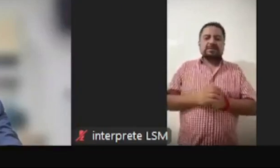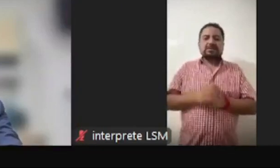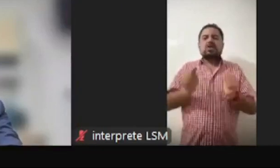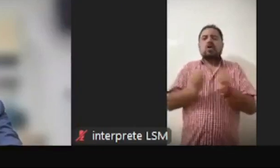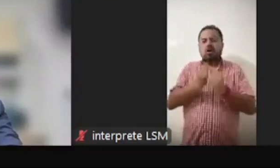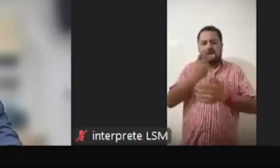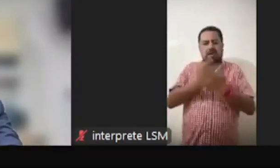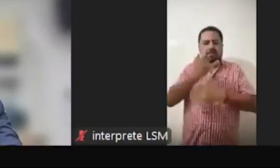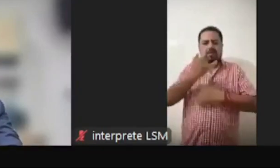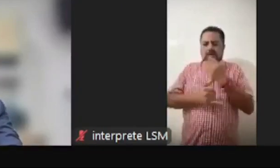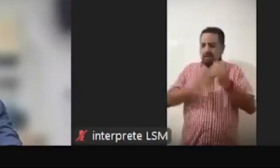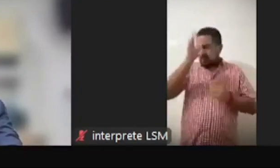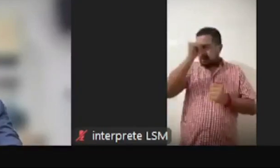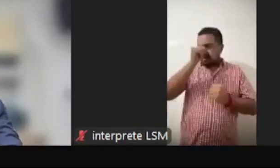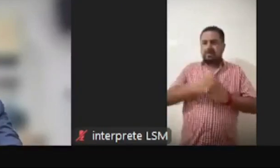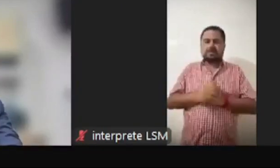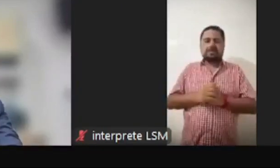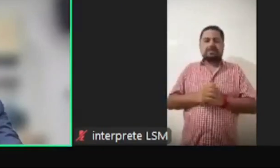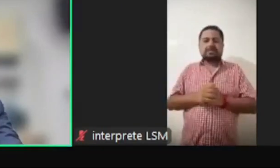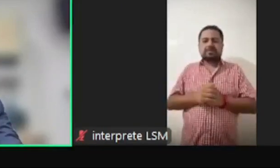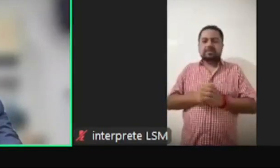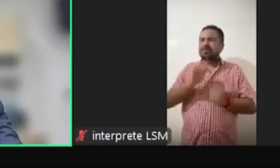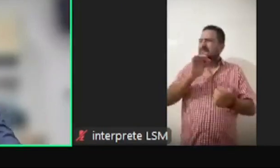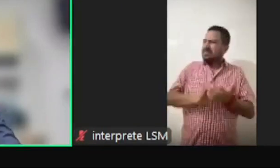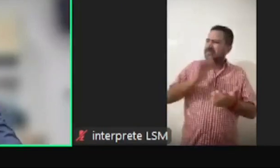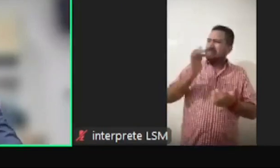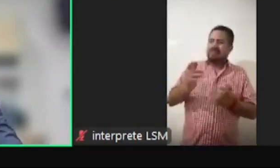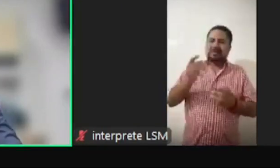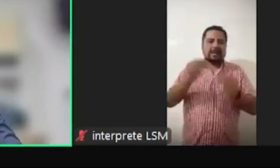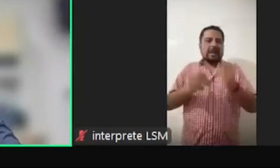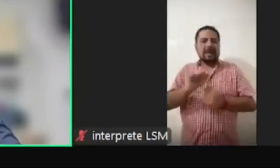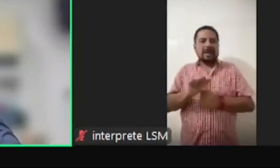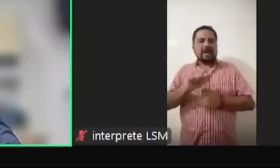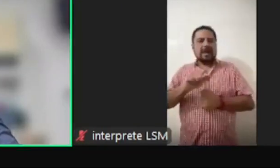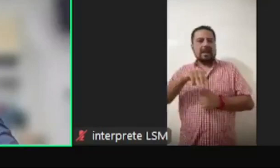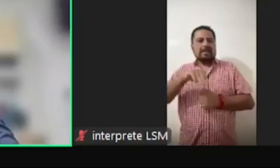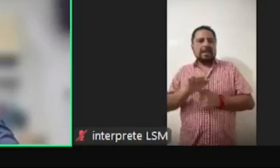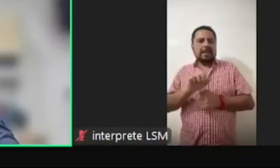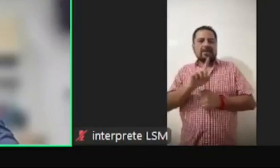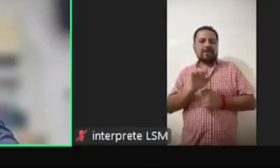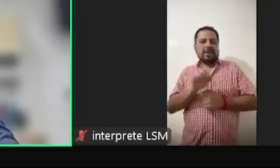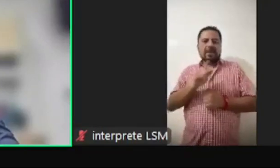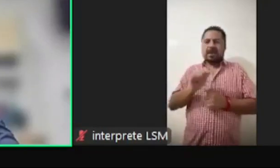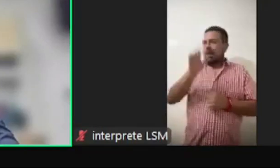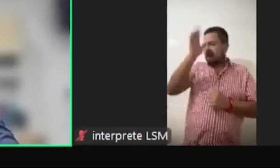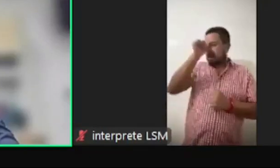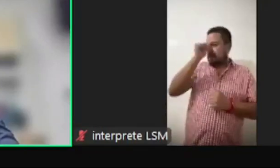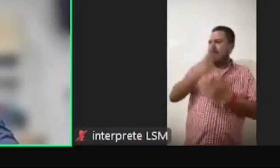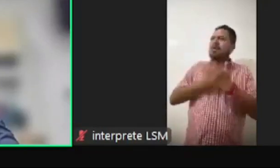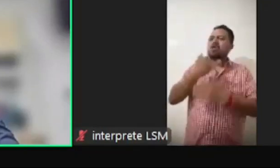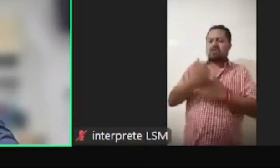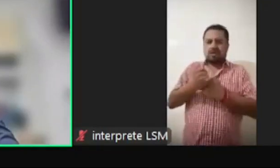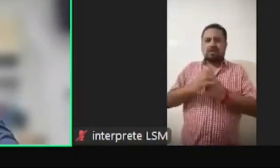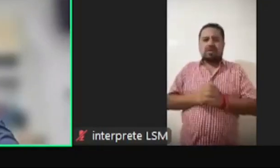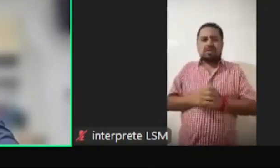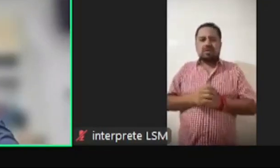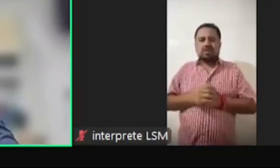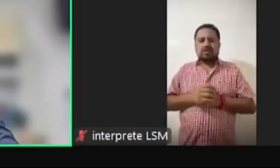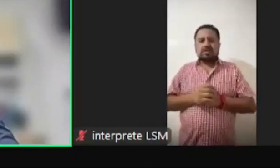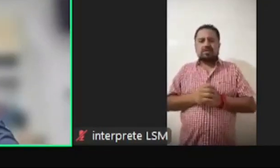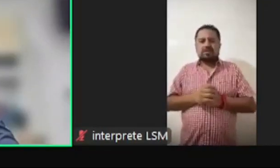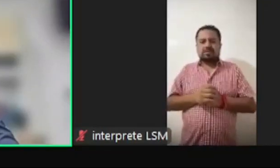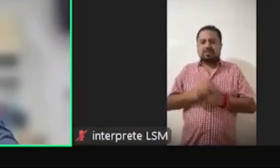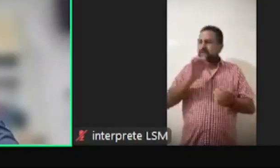proyecto. Gracias, magistrado. Magistrada Almadelia Eugenio Alcaraz. A favor del proyecto. Gracias,